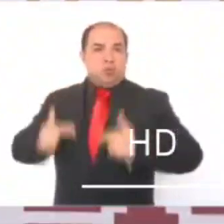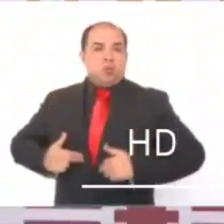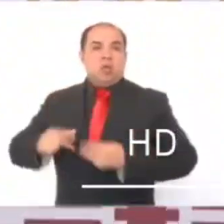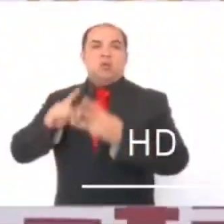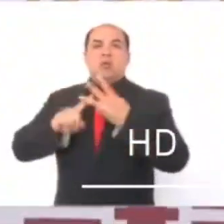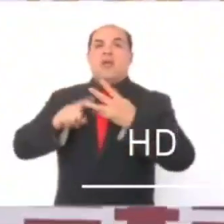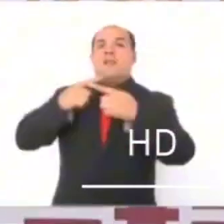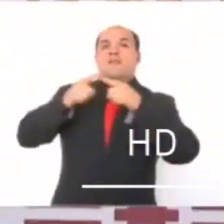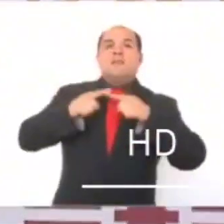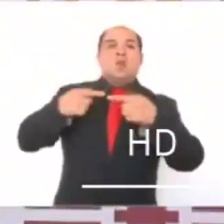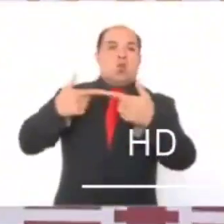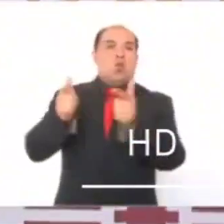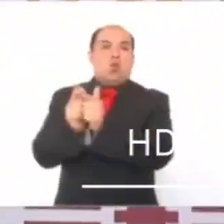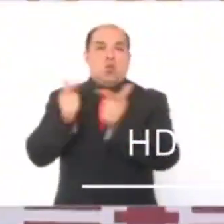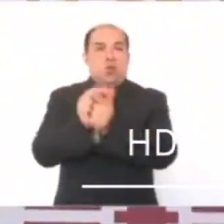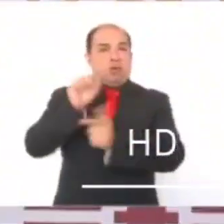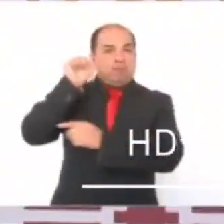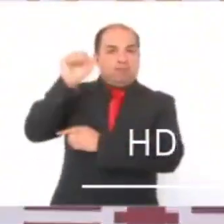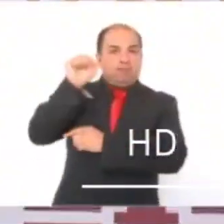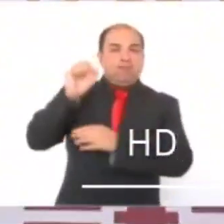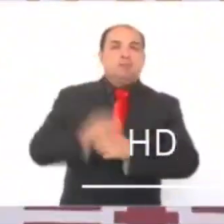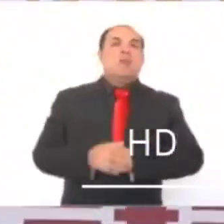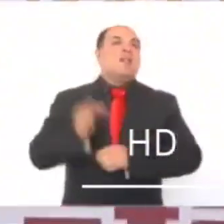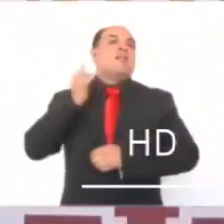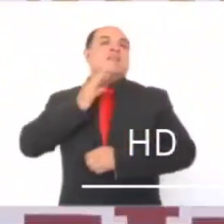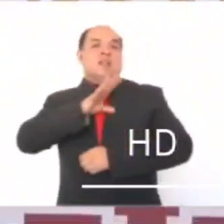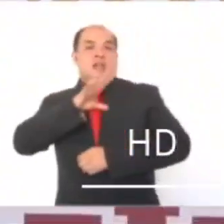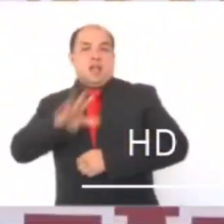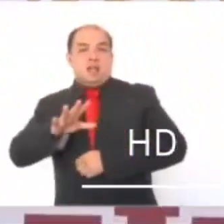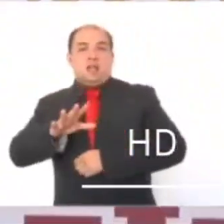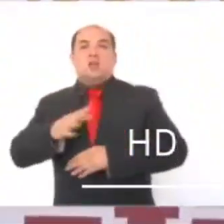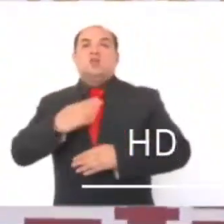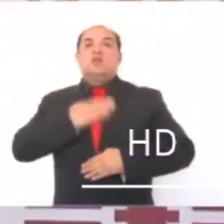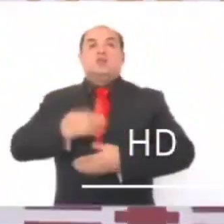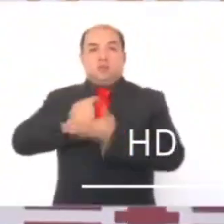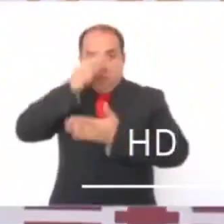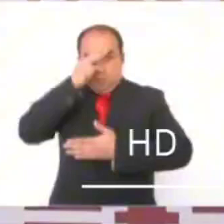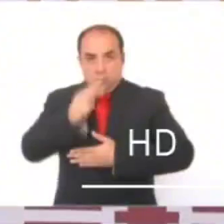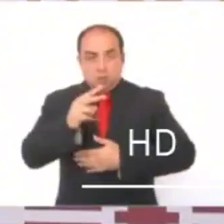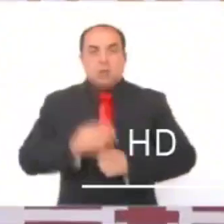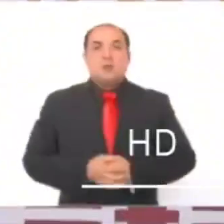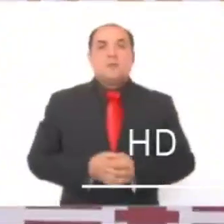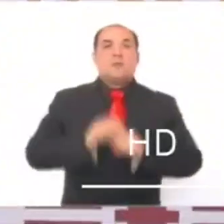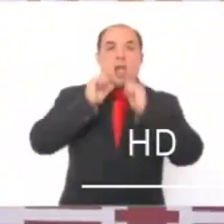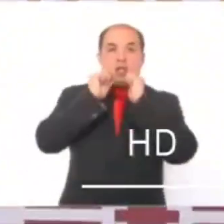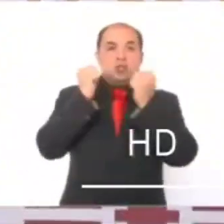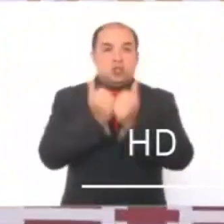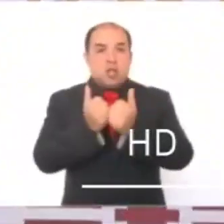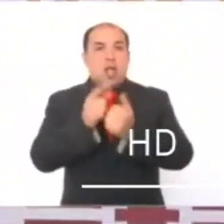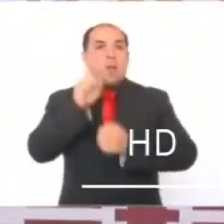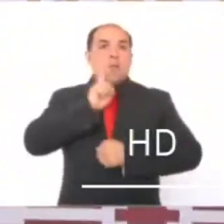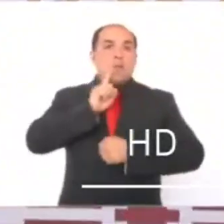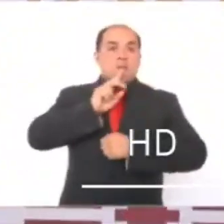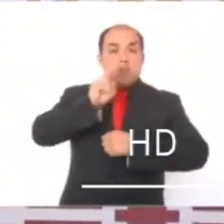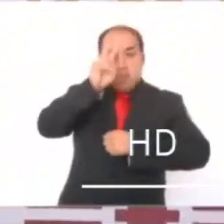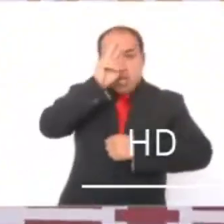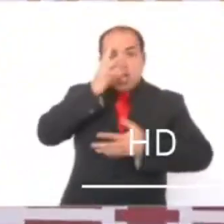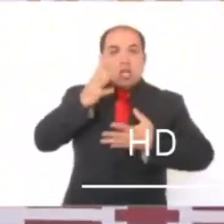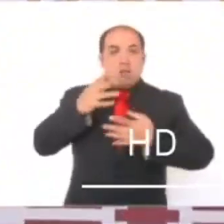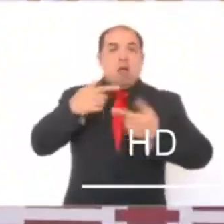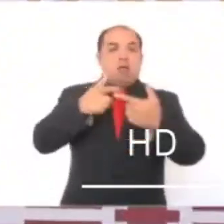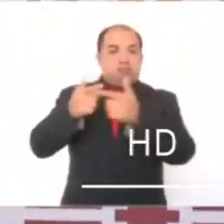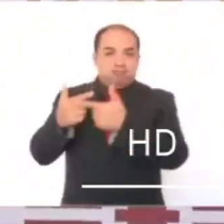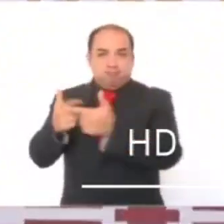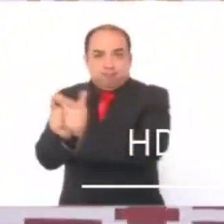la Fiscalía General de Justicia de la Ciudad de México, asociaciones, víctimas, colectivas, etcétera. Fue